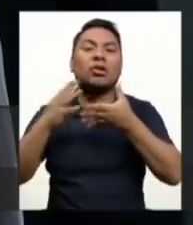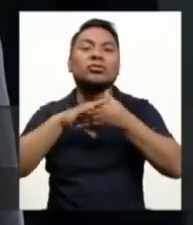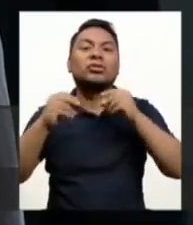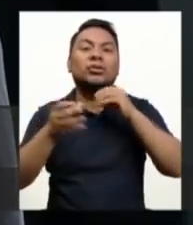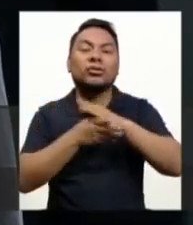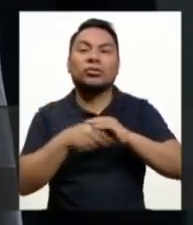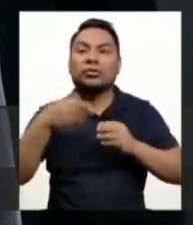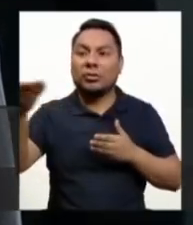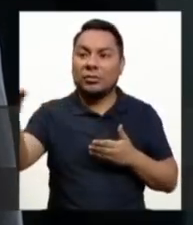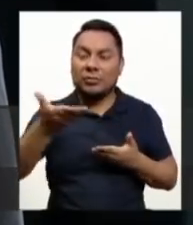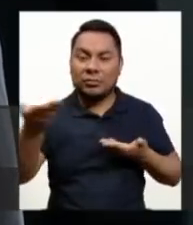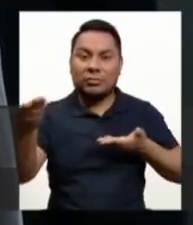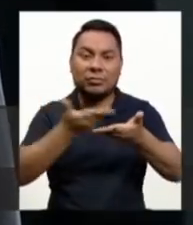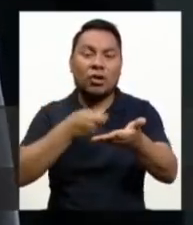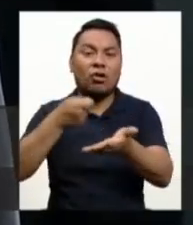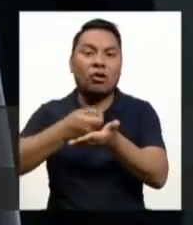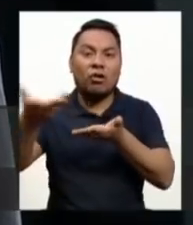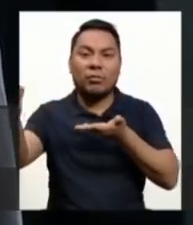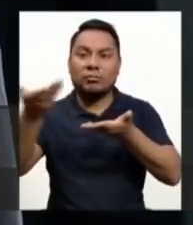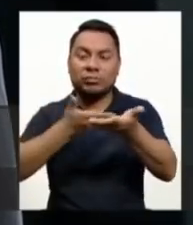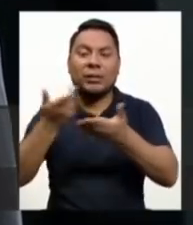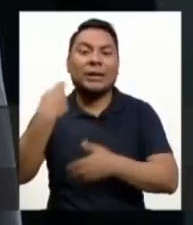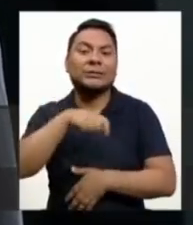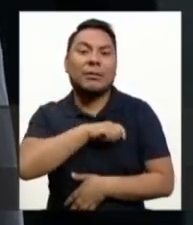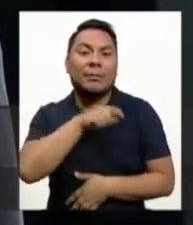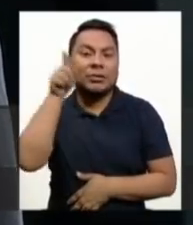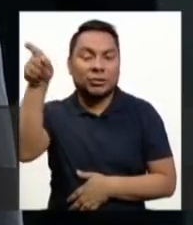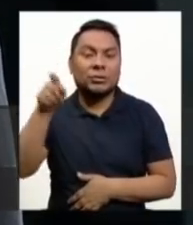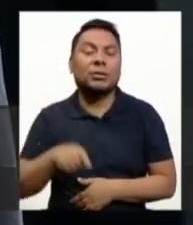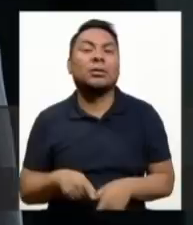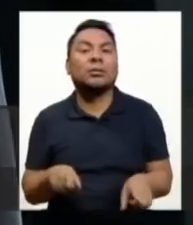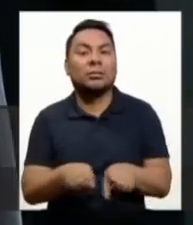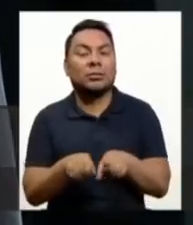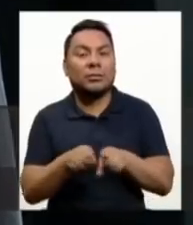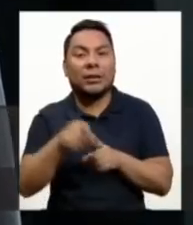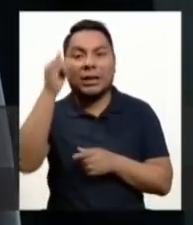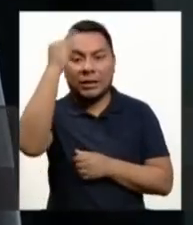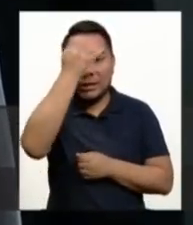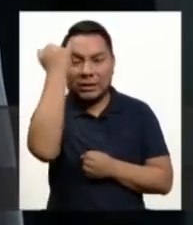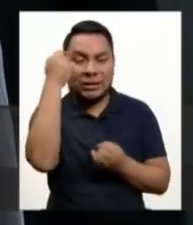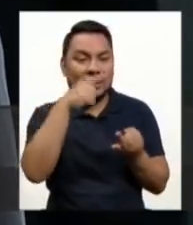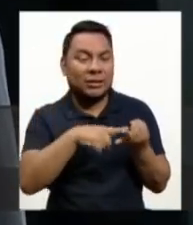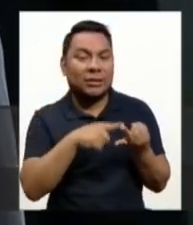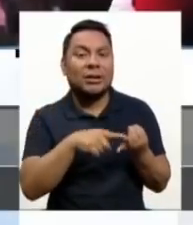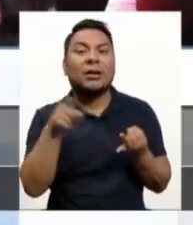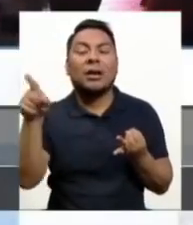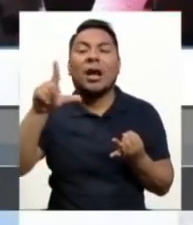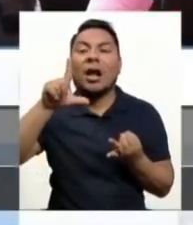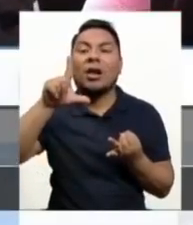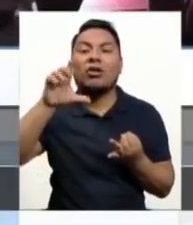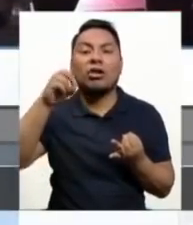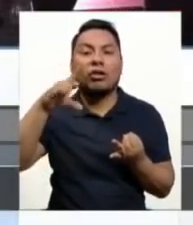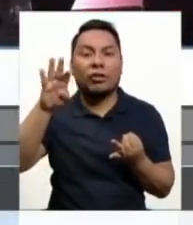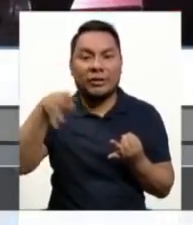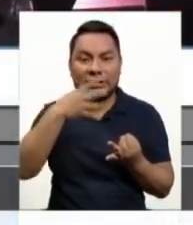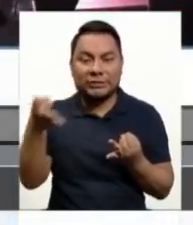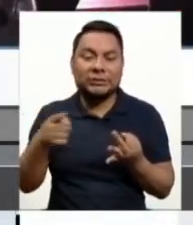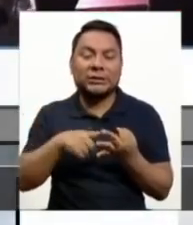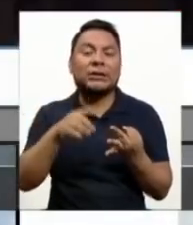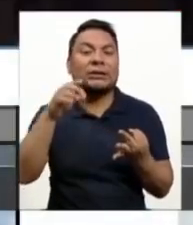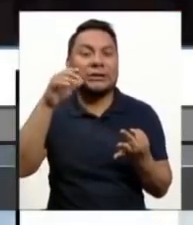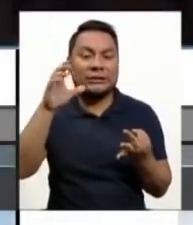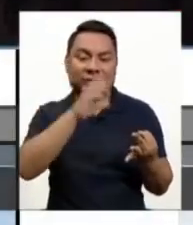de contenidos con la radio y televisión española, RAI de Italia, BBC de Londres, CCTV de